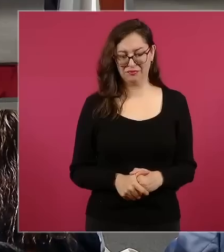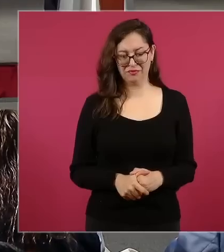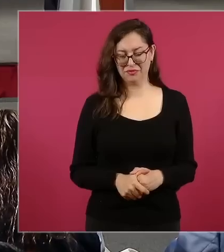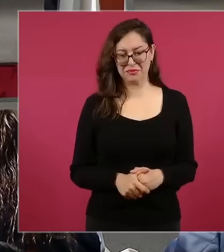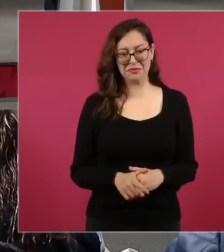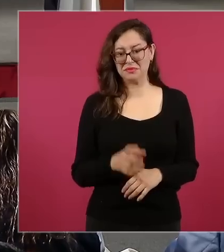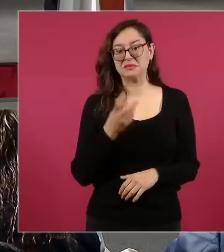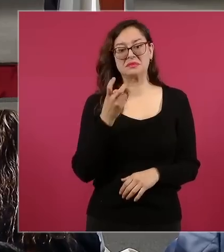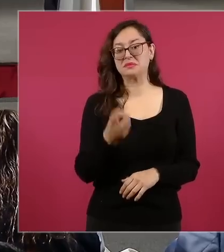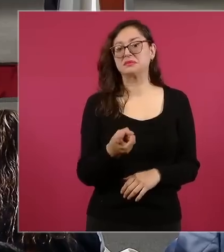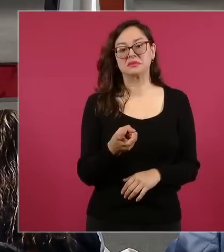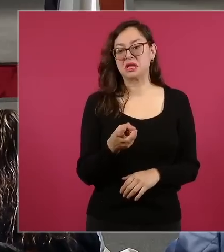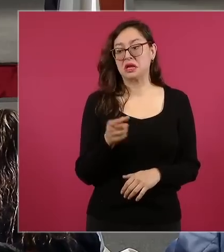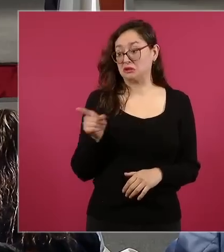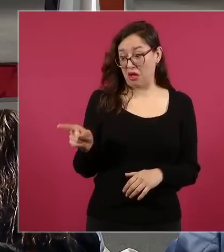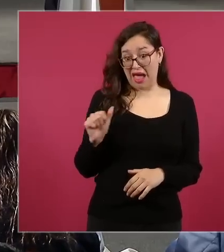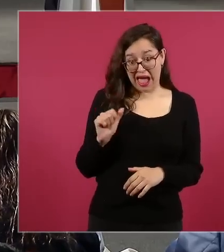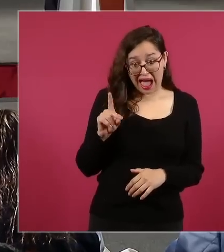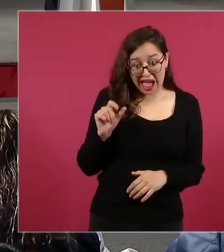sí, no lo hace